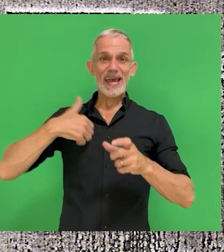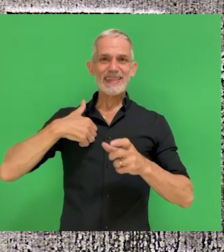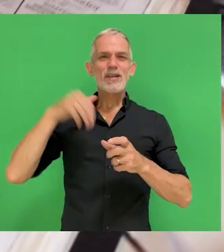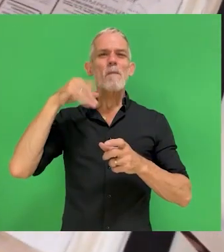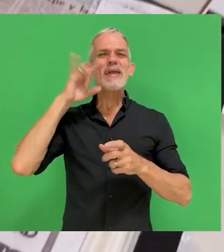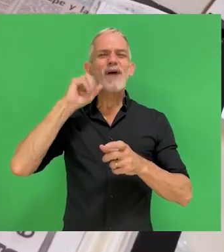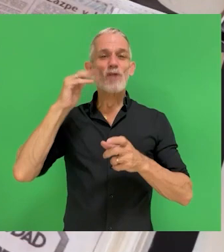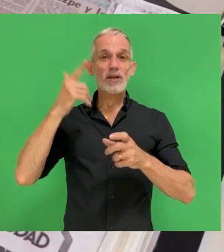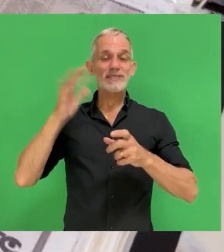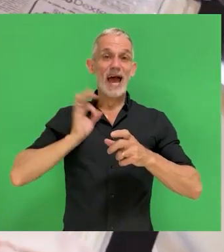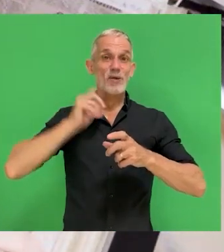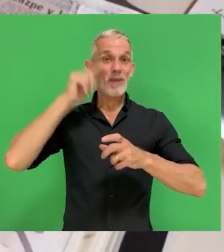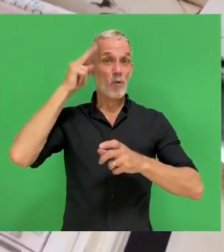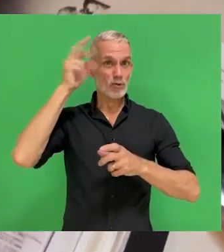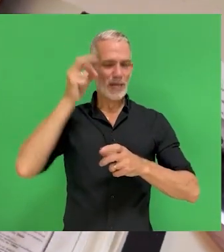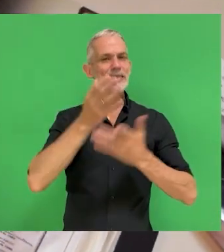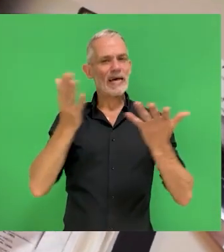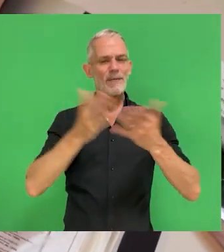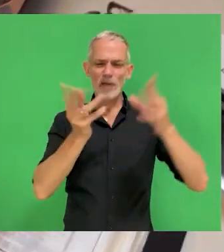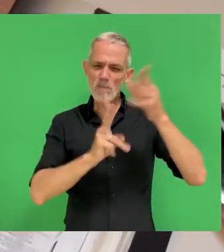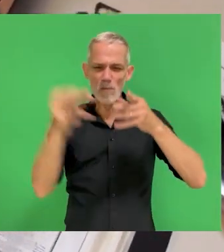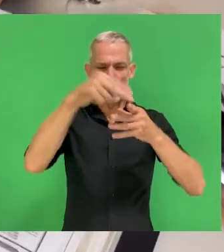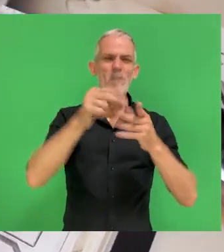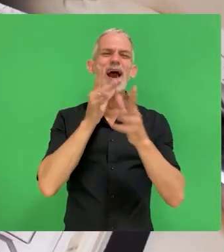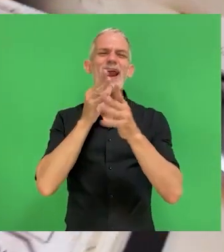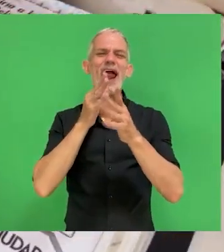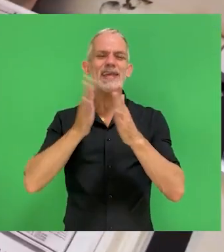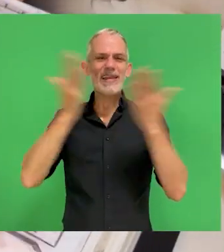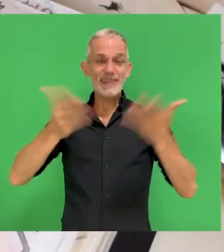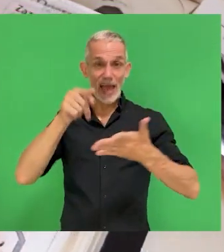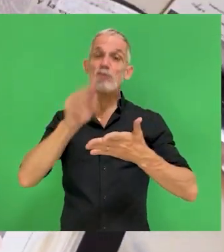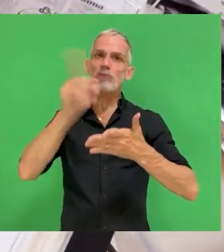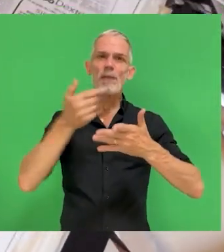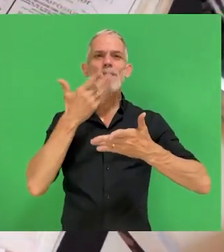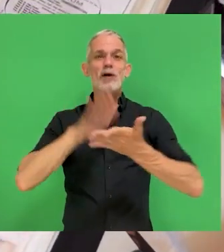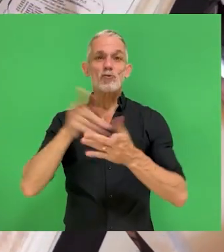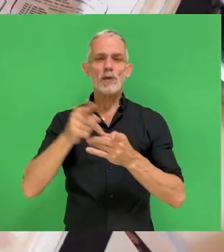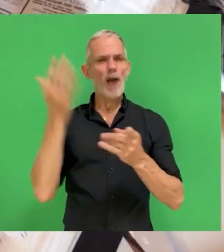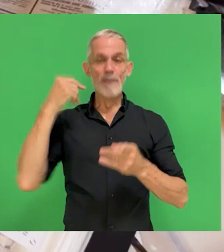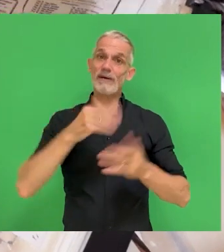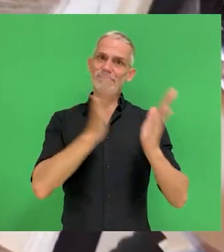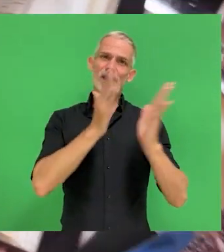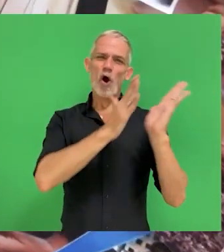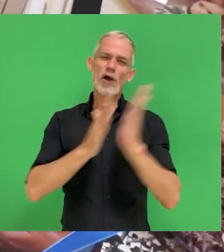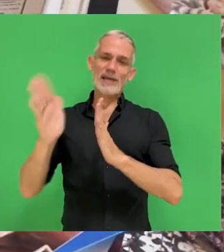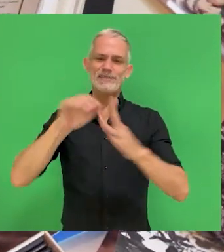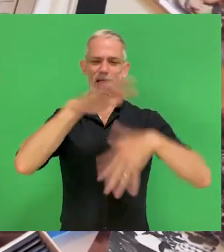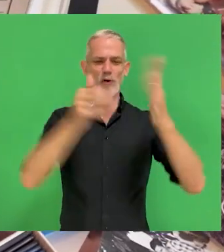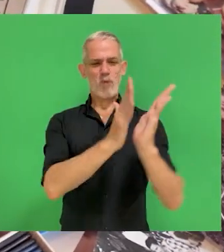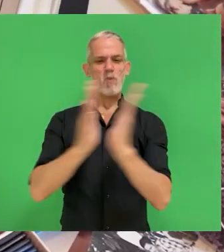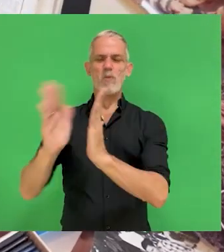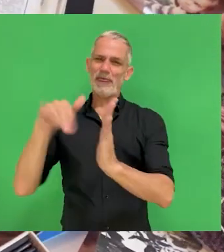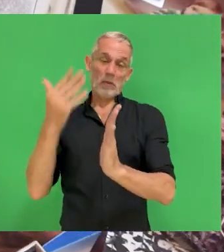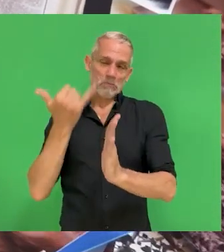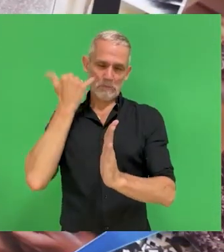del 80. Bueno, eso es un Clarín, habla del tema. Esto estuvo súper organizado en un momento, después ya no.